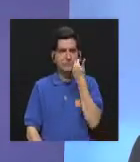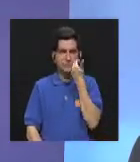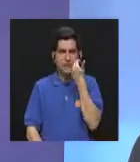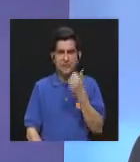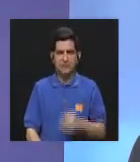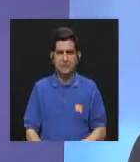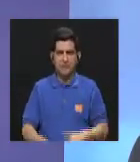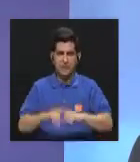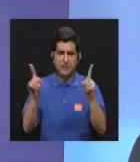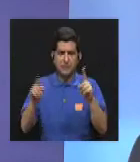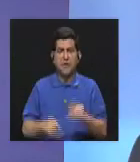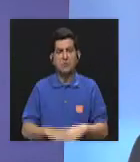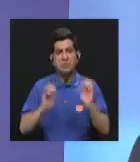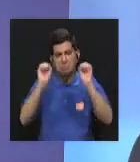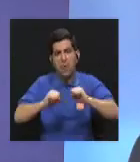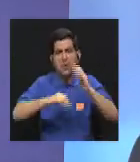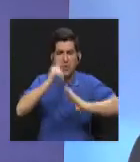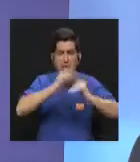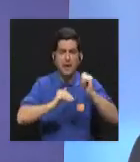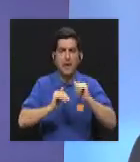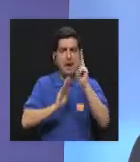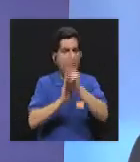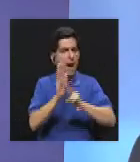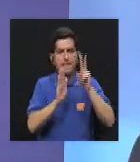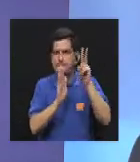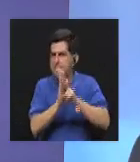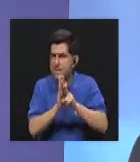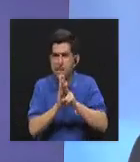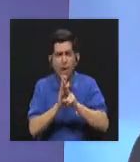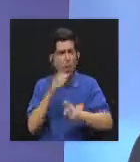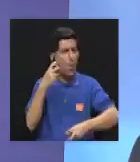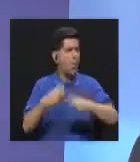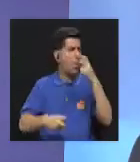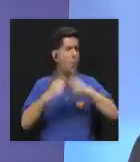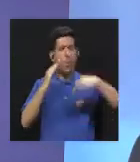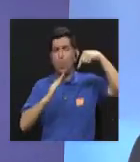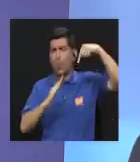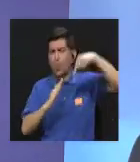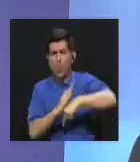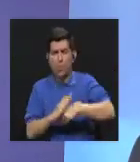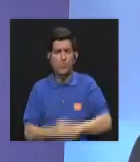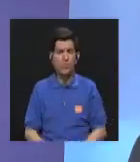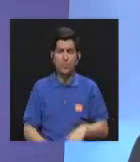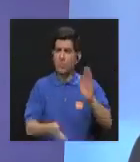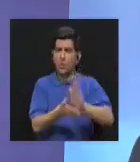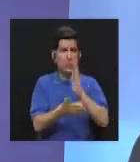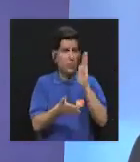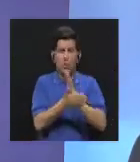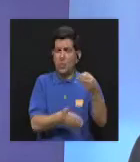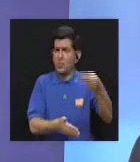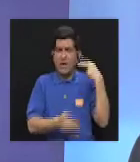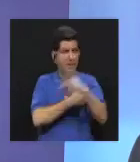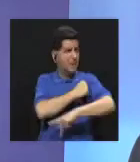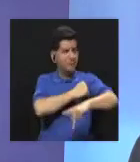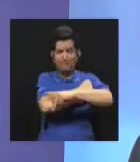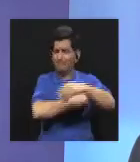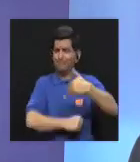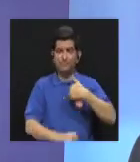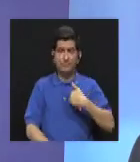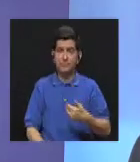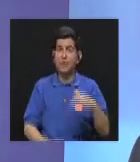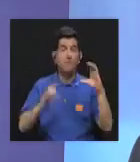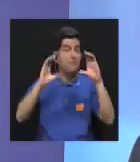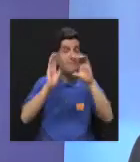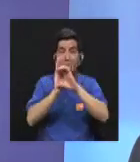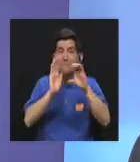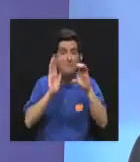digo, era construible. Para videos tenemos un problema muy serio de documentación histórico en el país. Entonces, ni siquiera que